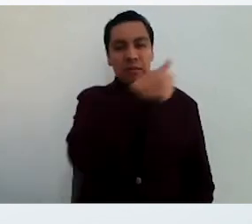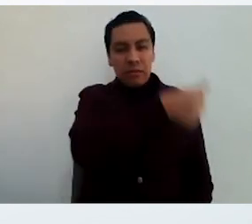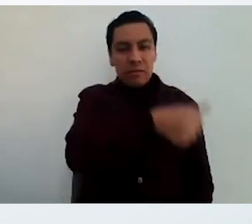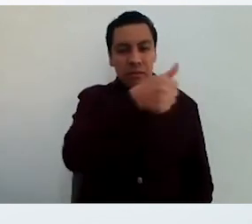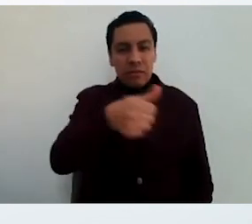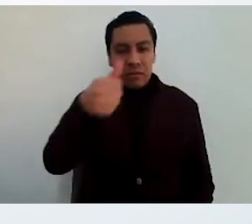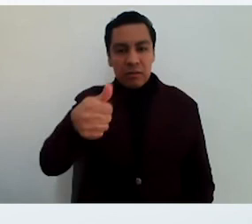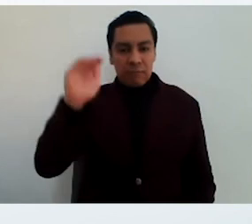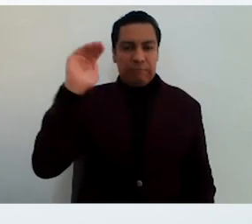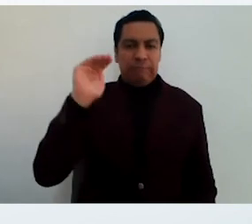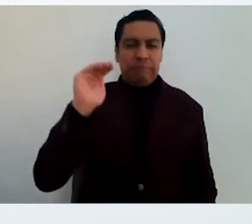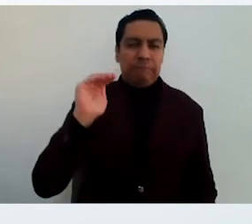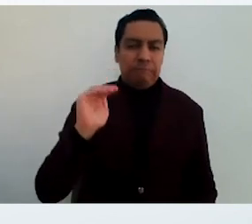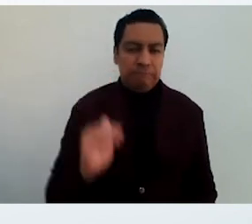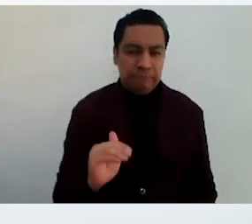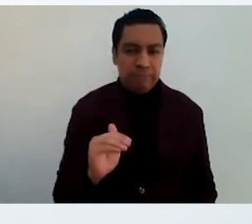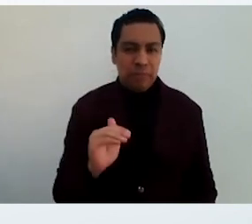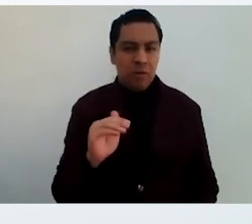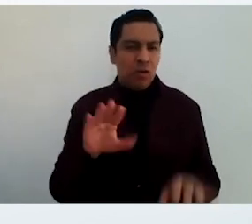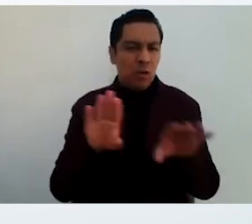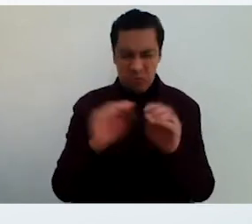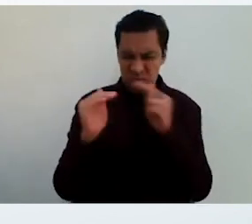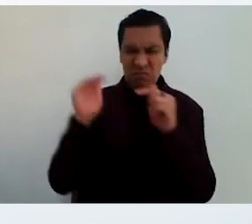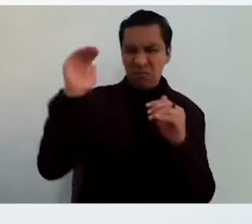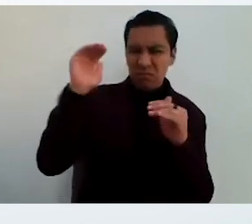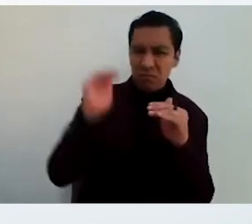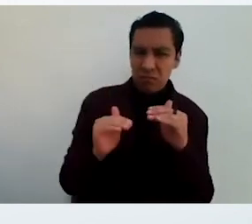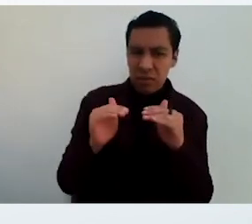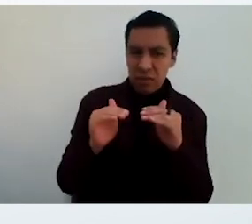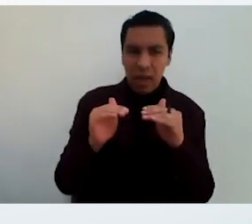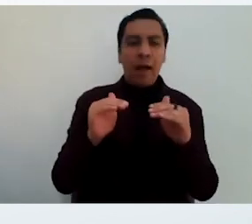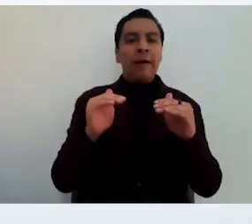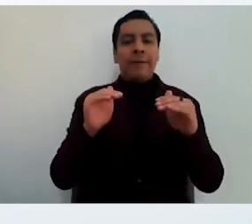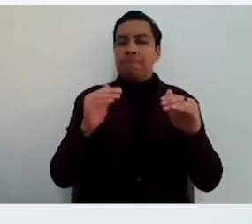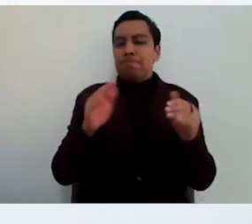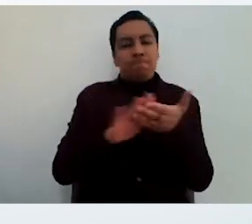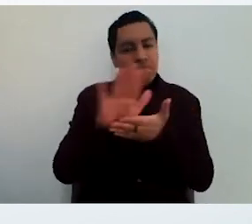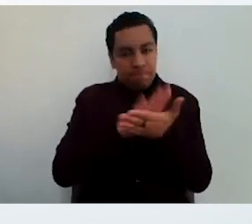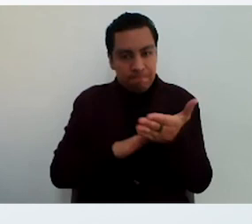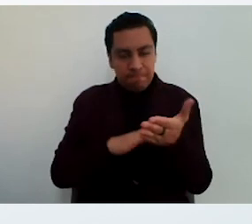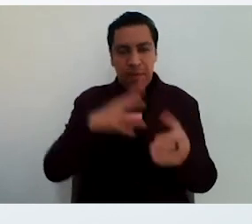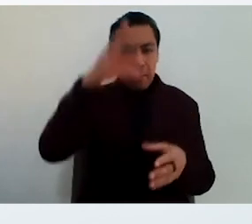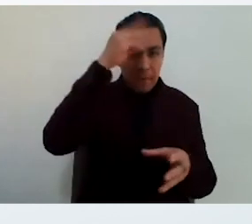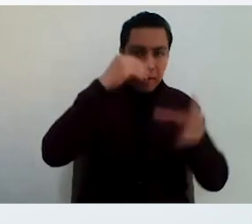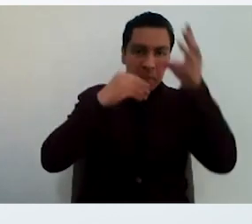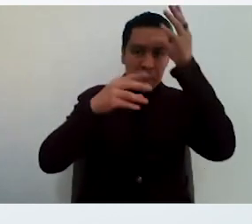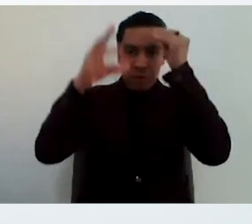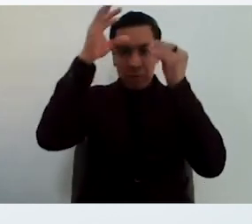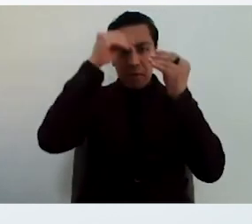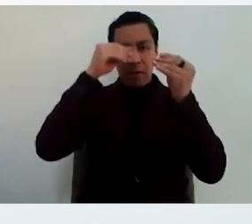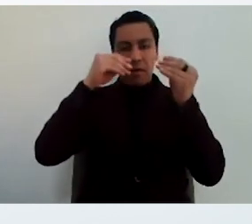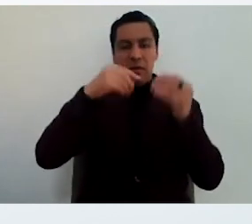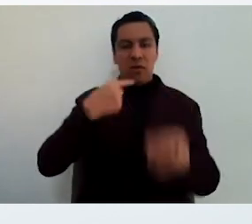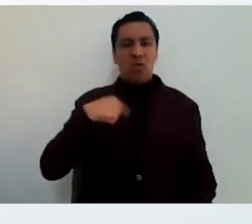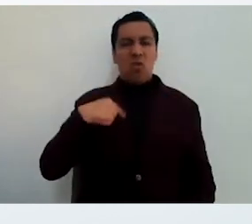de persona por persona los aprendizajes de esta época y eso es lo que yo creo que será en su momento democratizar